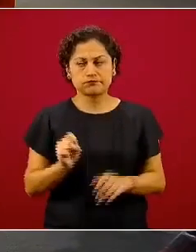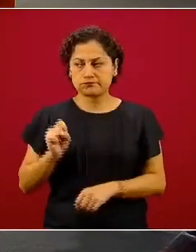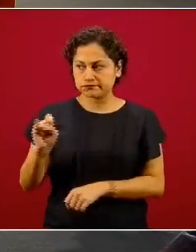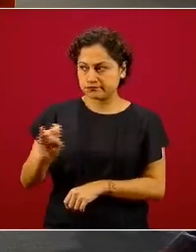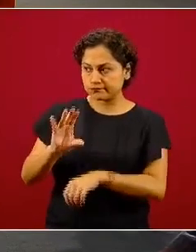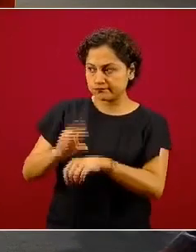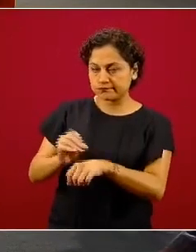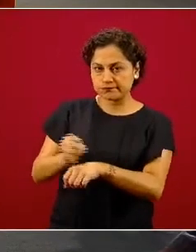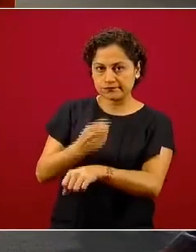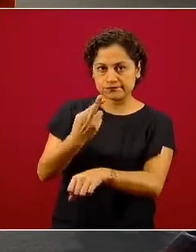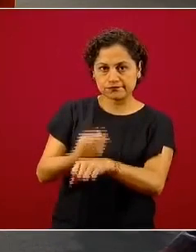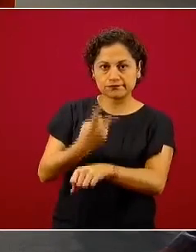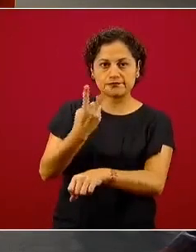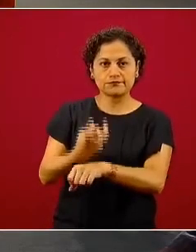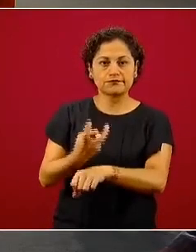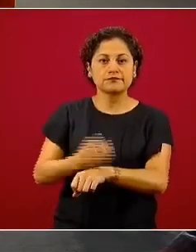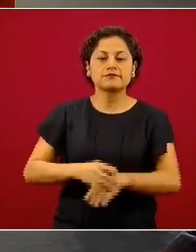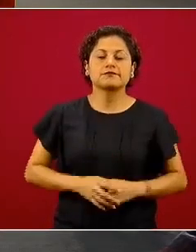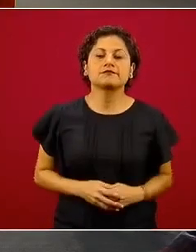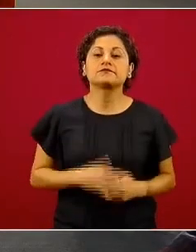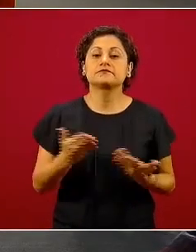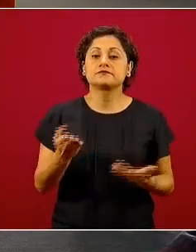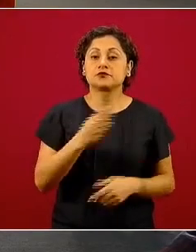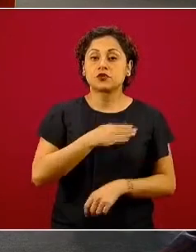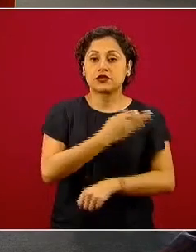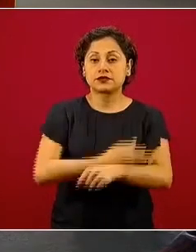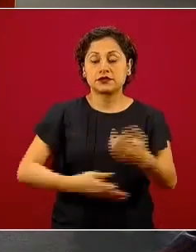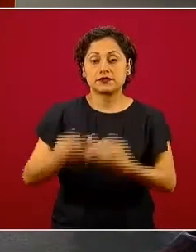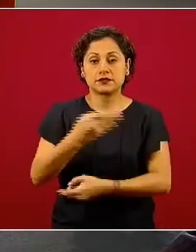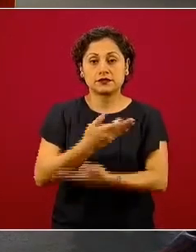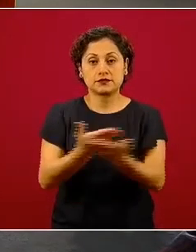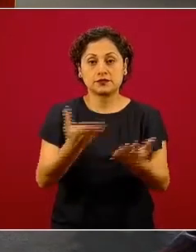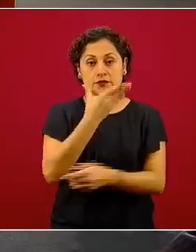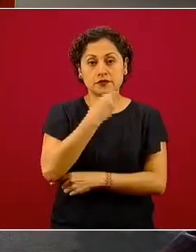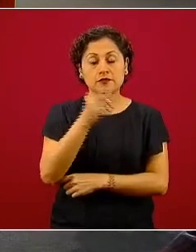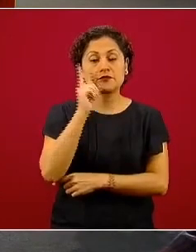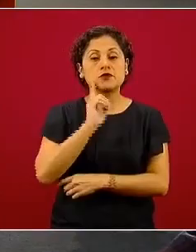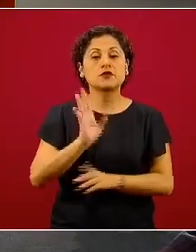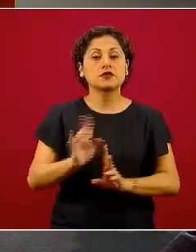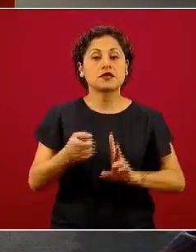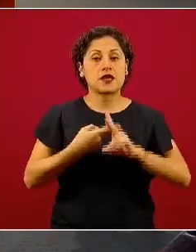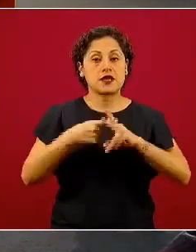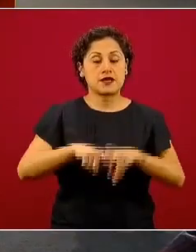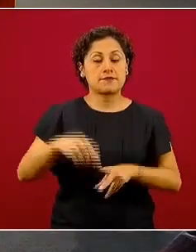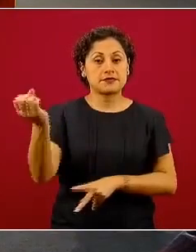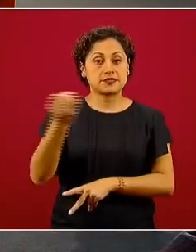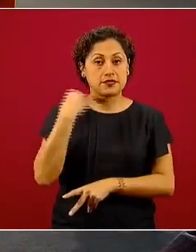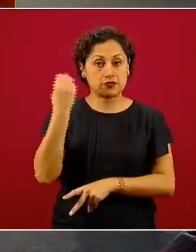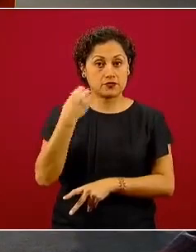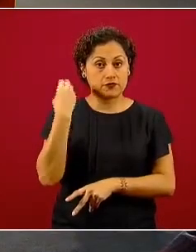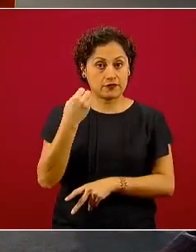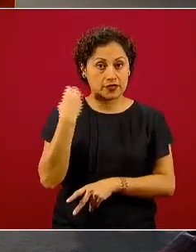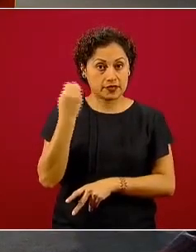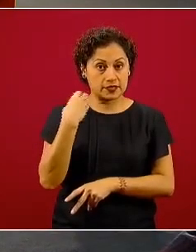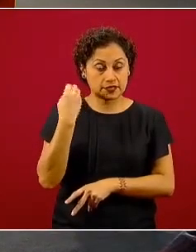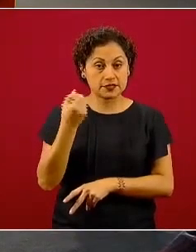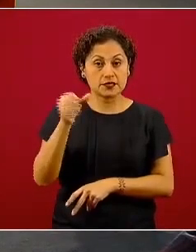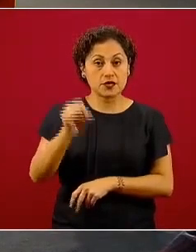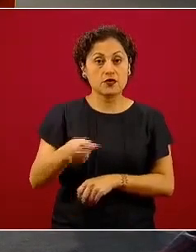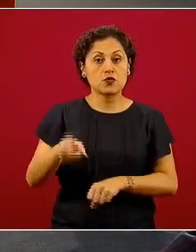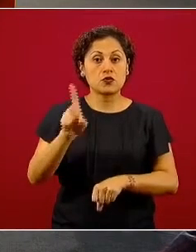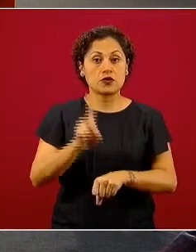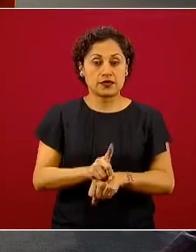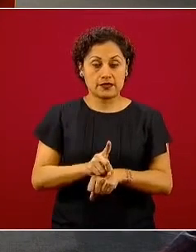Muy buenas tardes con todas y todos. Vamos a iniciar con la conferencia de prensa del día de hoy.